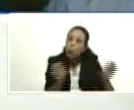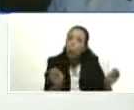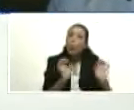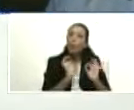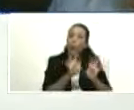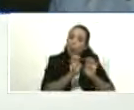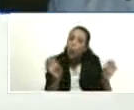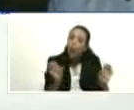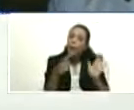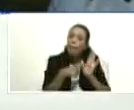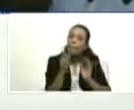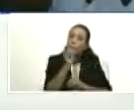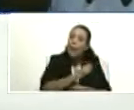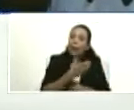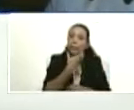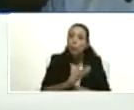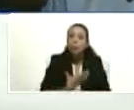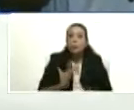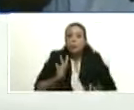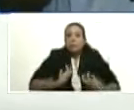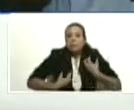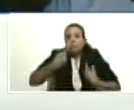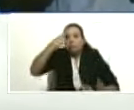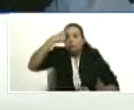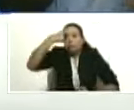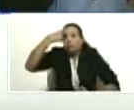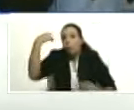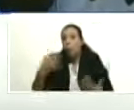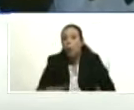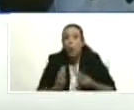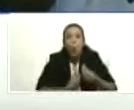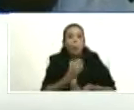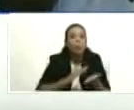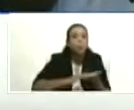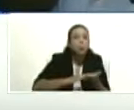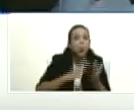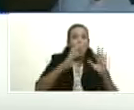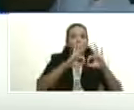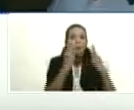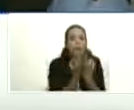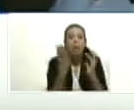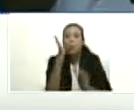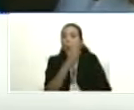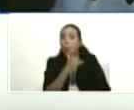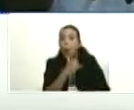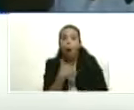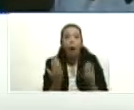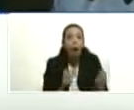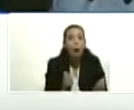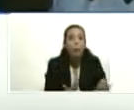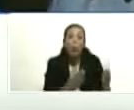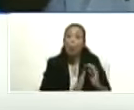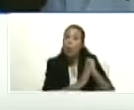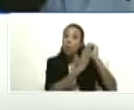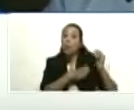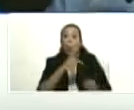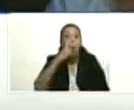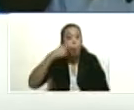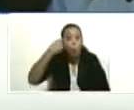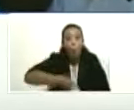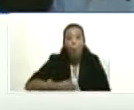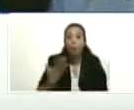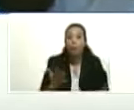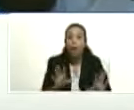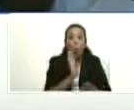claro, dentro de mí entra la frustración de cómo iba a resolver, qué tenía que hacer. Como jefe de familia, pues,